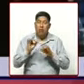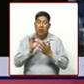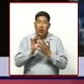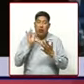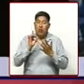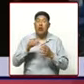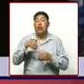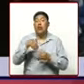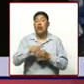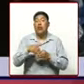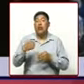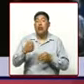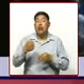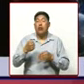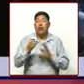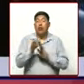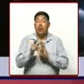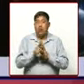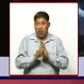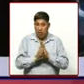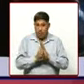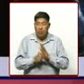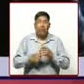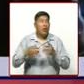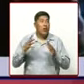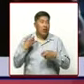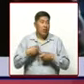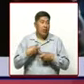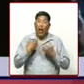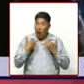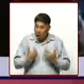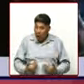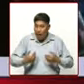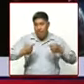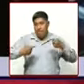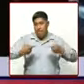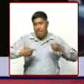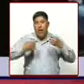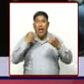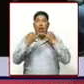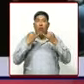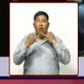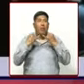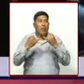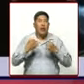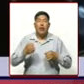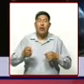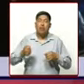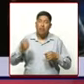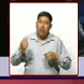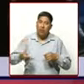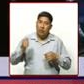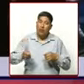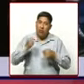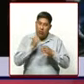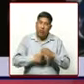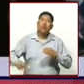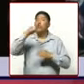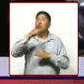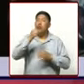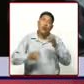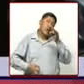Tribunal Constitucional, que era lo más difícil. Ahora empiezan a debatir el informe para el Tribunal Supremo de